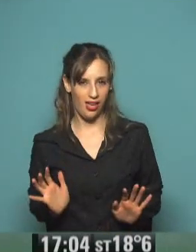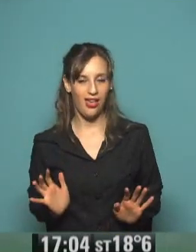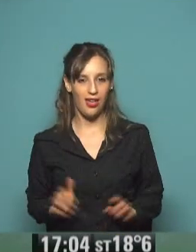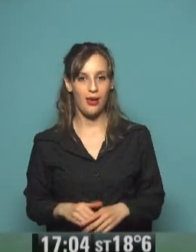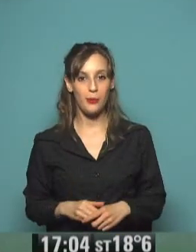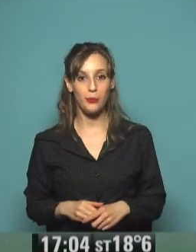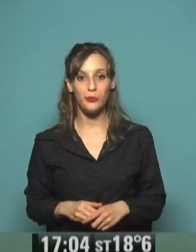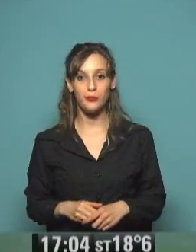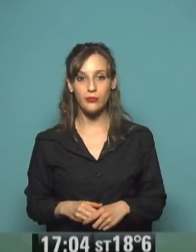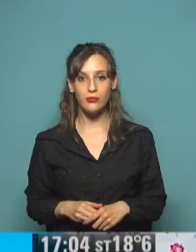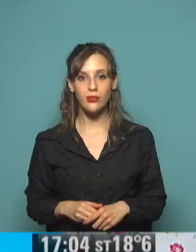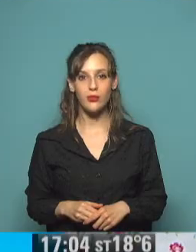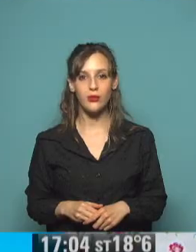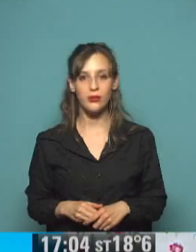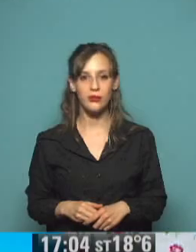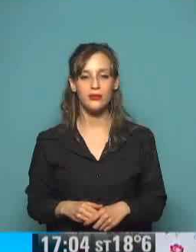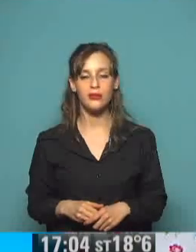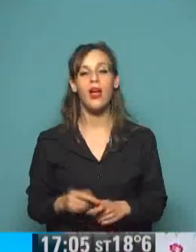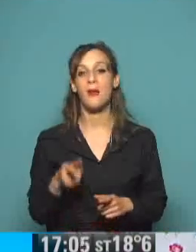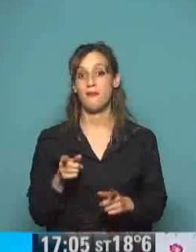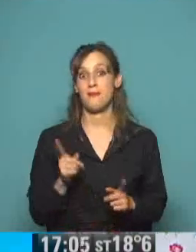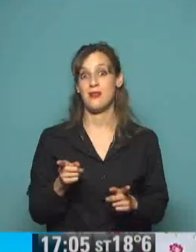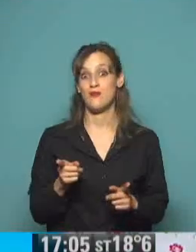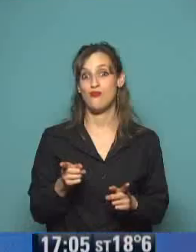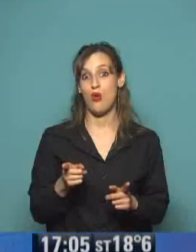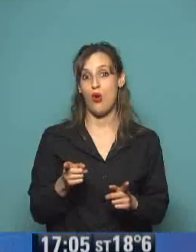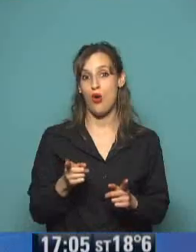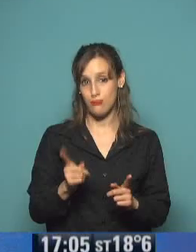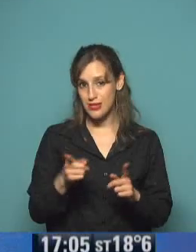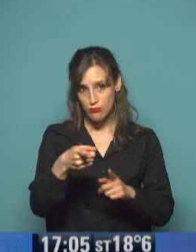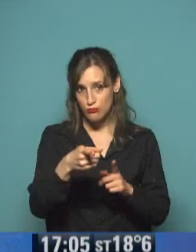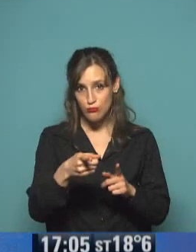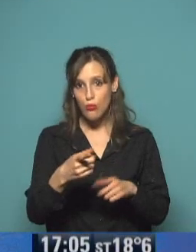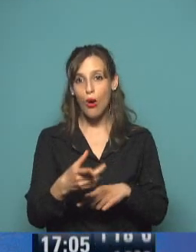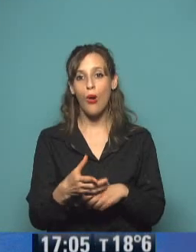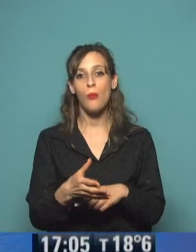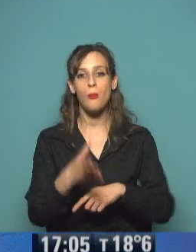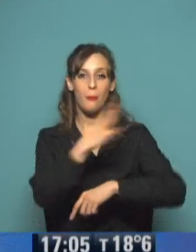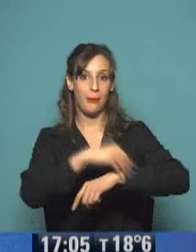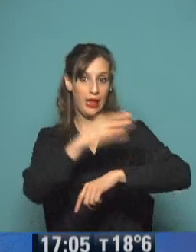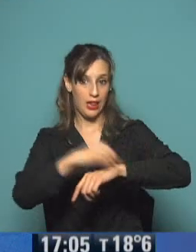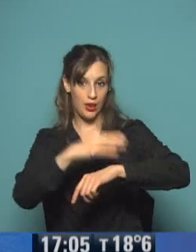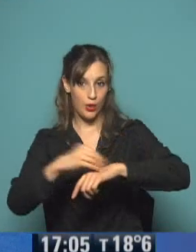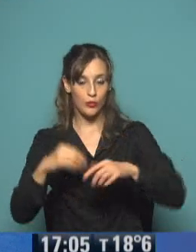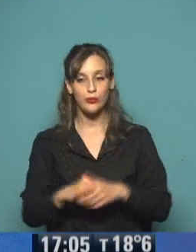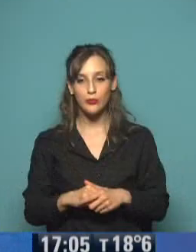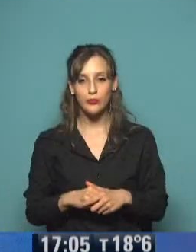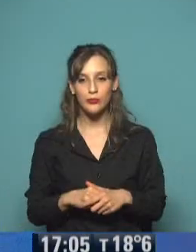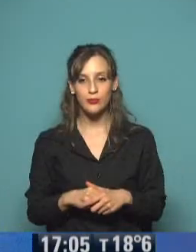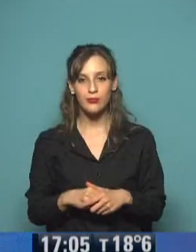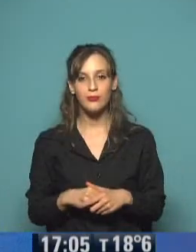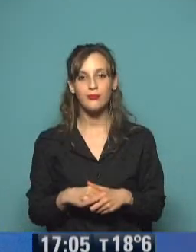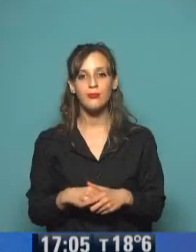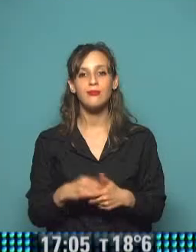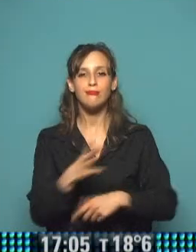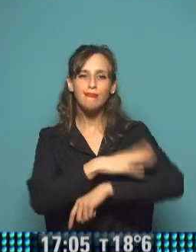buena palabra, ¿eh? Pelaje. O luce, lo tomamos de ahí. Lo tomamos de acá. Luce una piel. Luce una piel. Una piel una